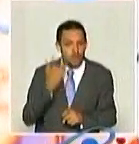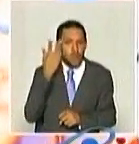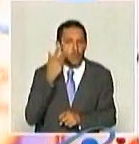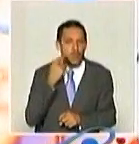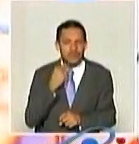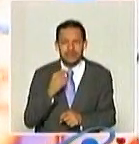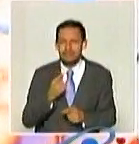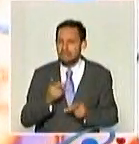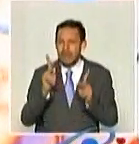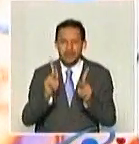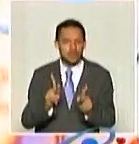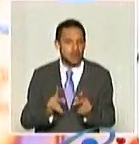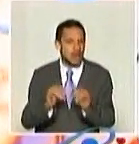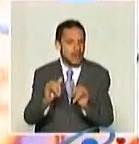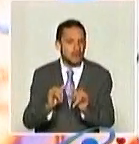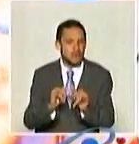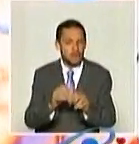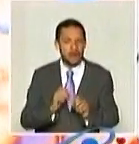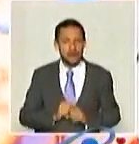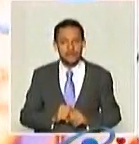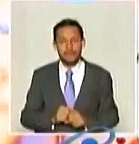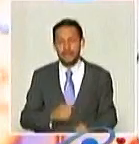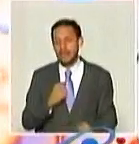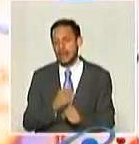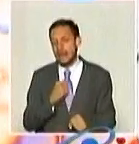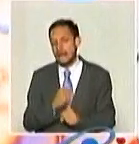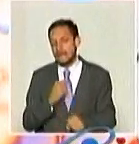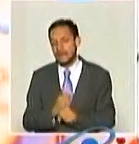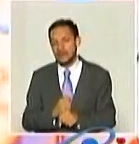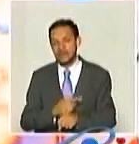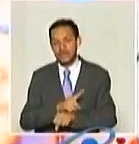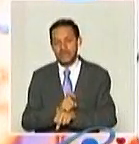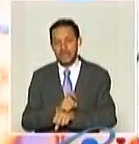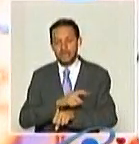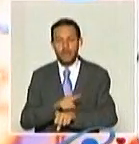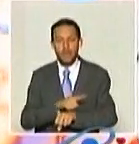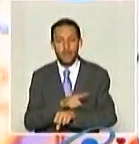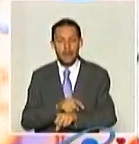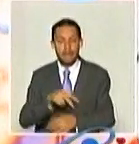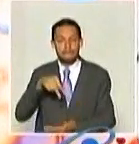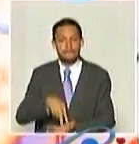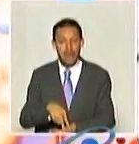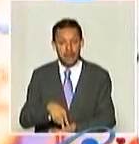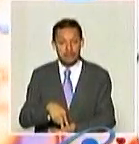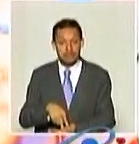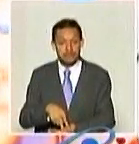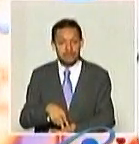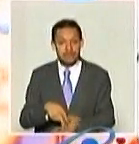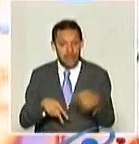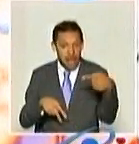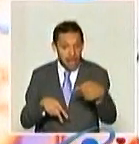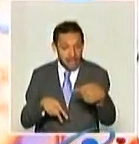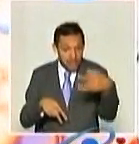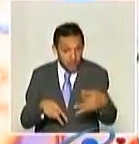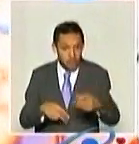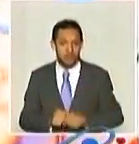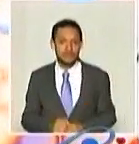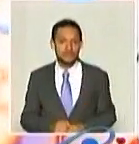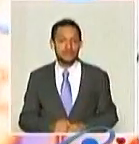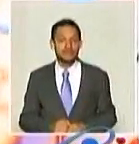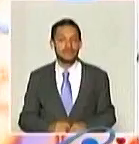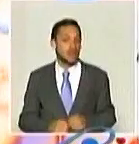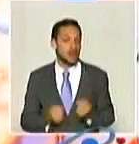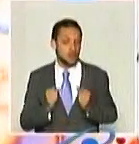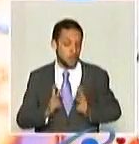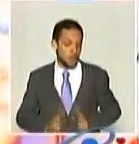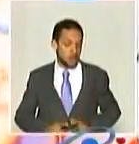persona. Consiguió un puesto y le toca trabajar 6, 7, 8 horas de pies. Prepárese que esto le va a dar. Hay una cosa, Jorge, que tenemos